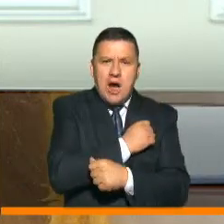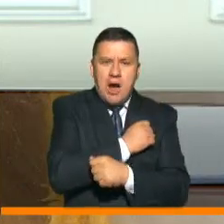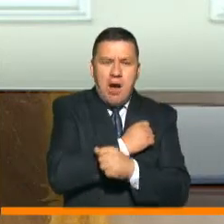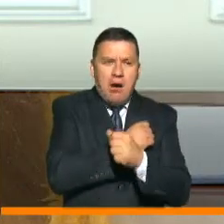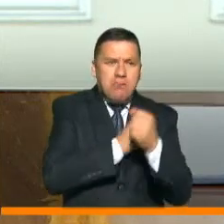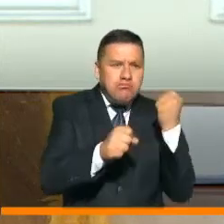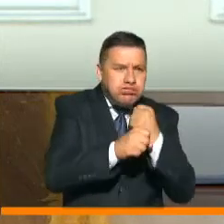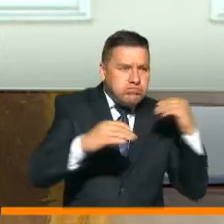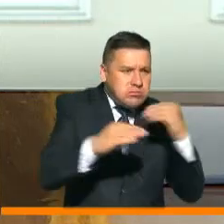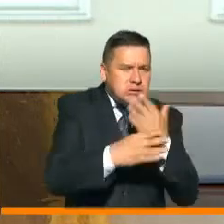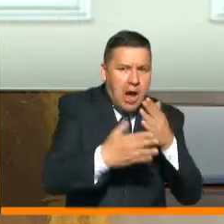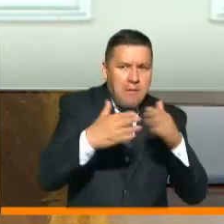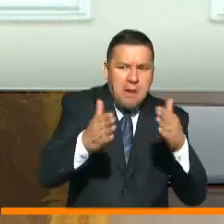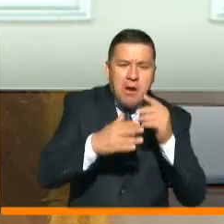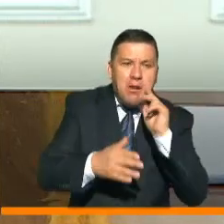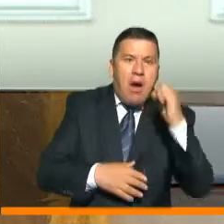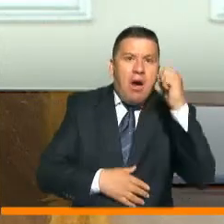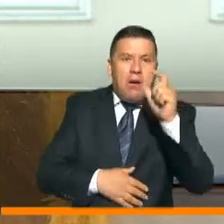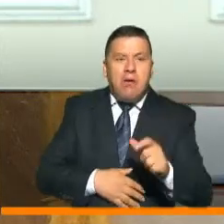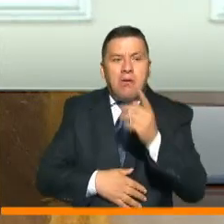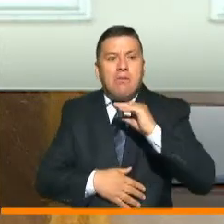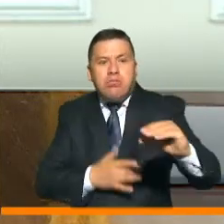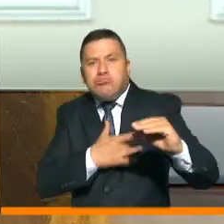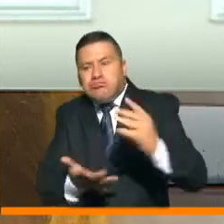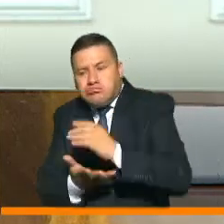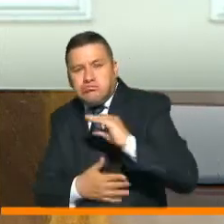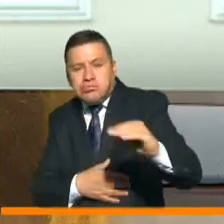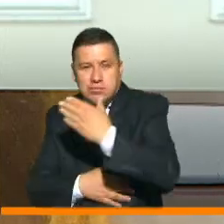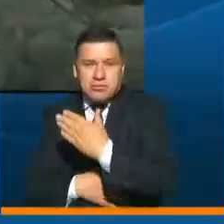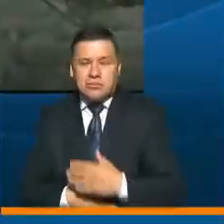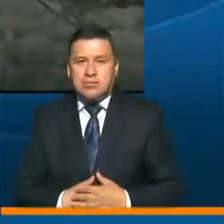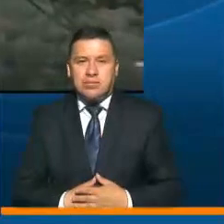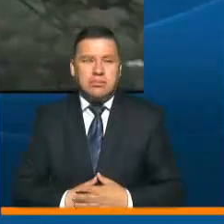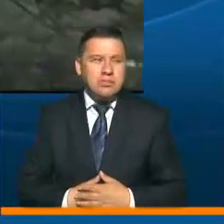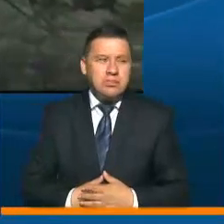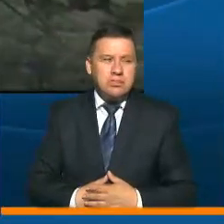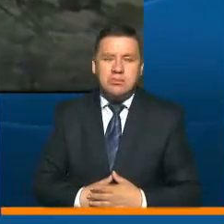vimos algunos de los beneficiarios de este ingreso solidario.